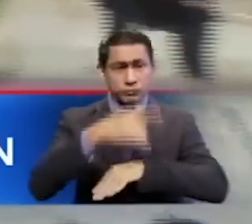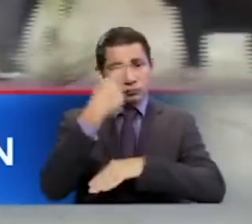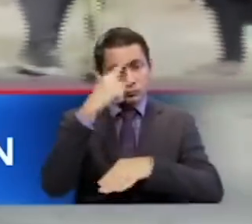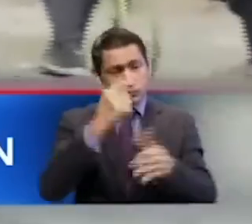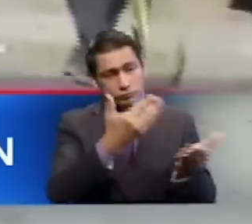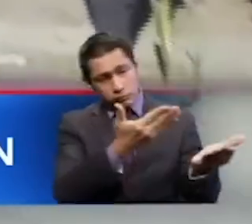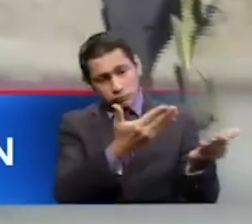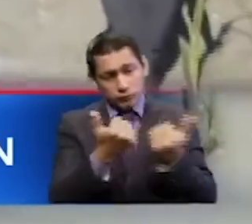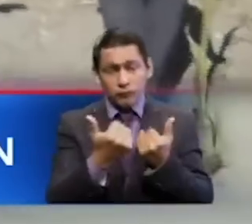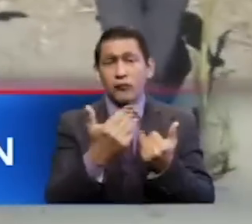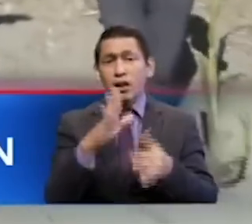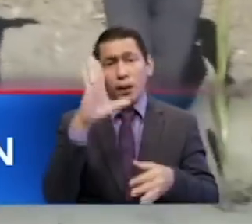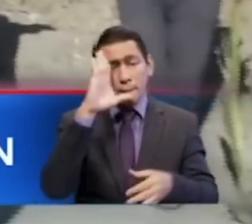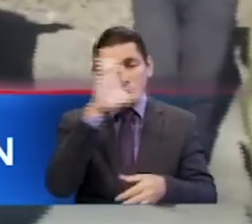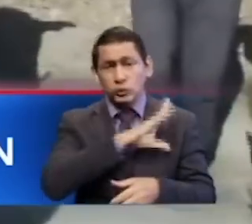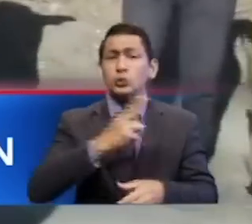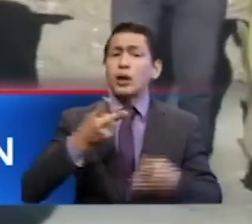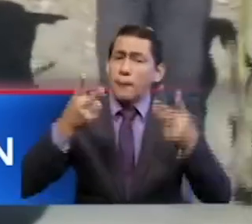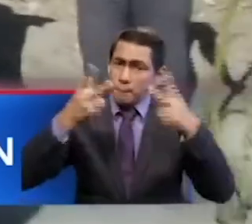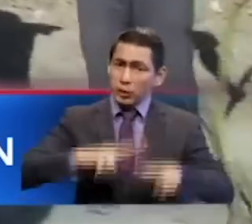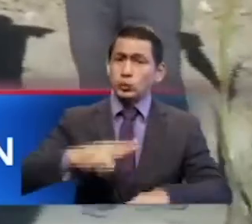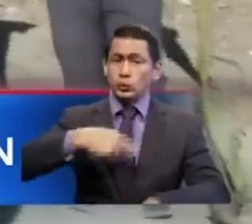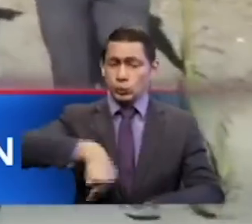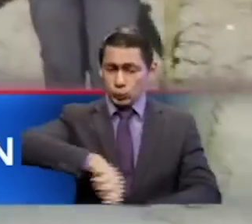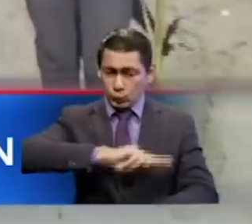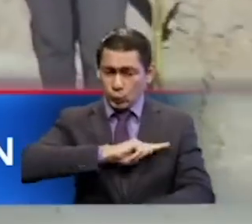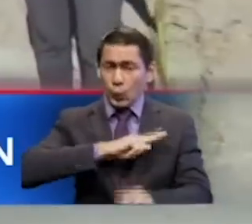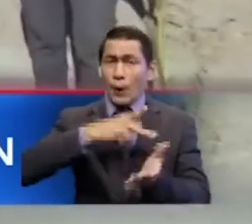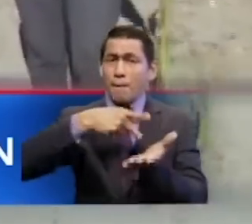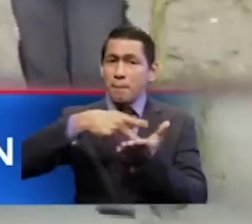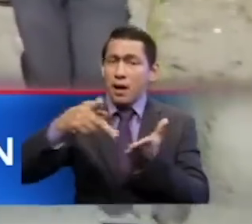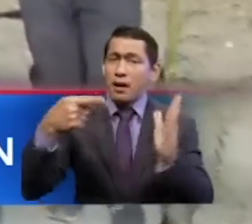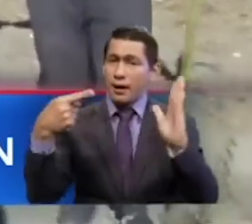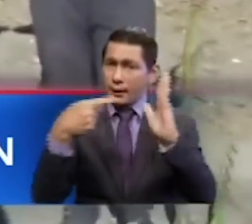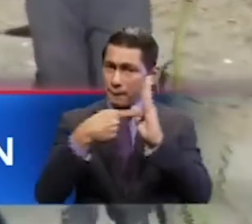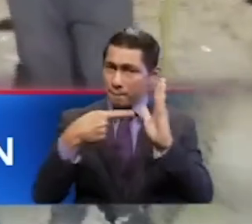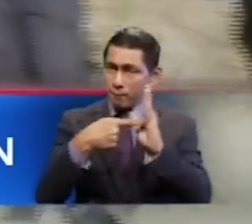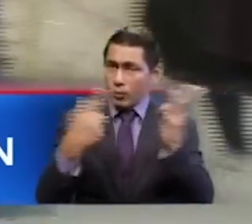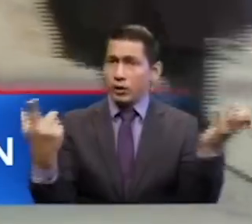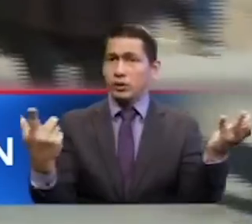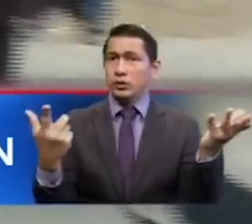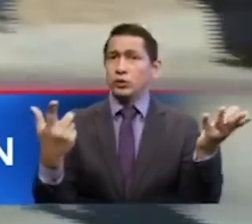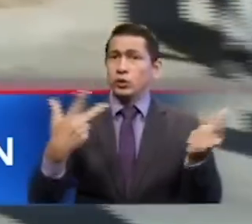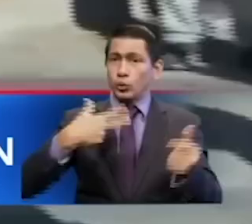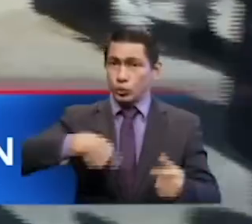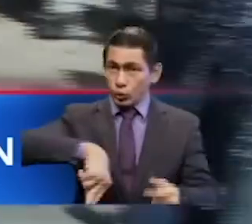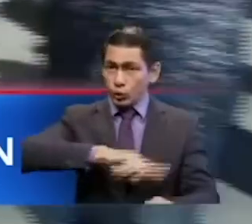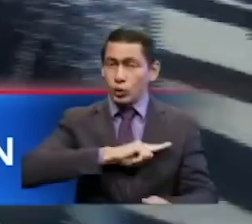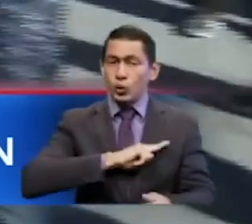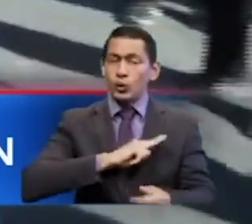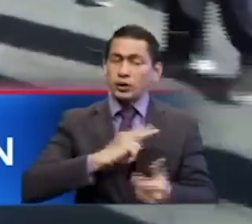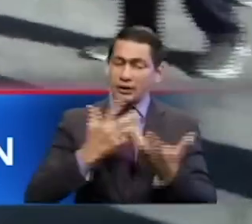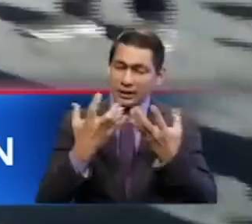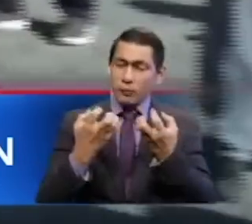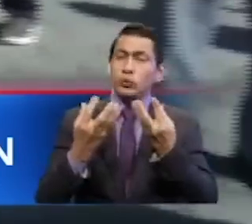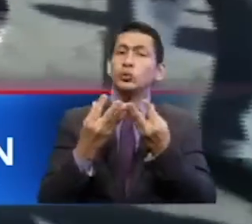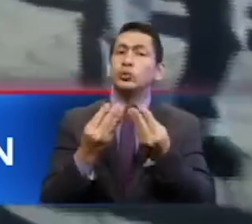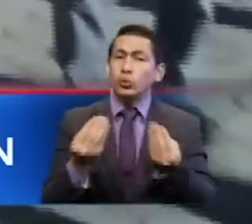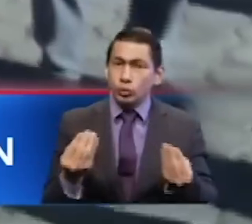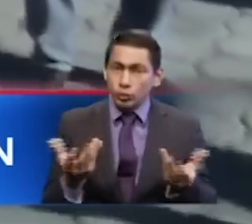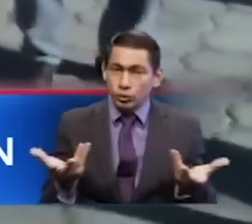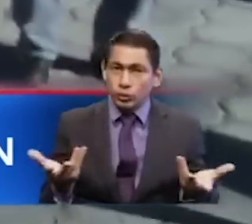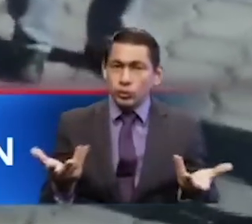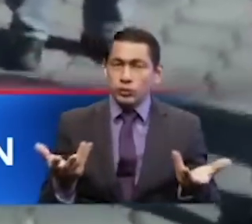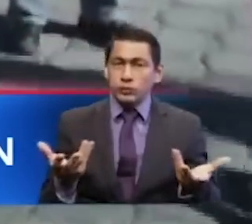pagamos nosotros impuestos. Y los que en algo están organizados. Queremos ser parte de la solución y queremos